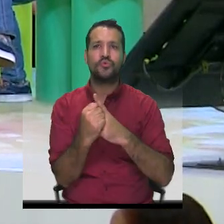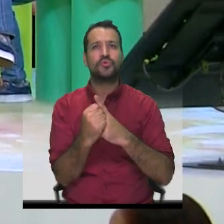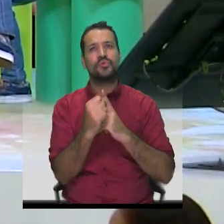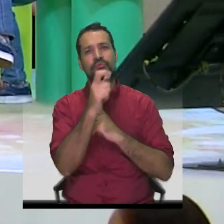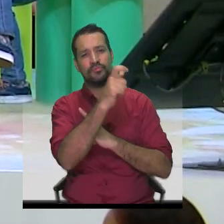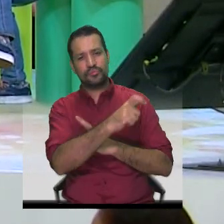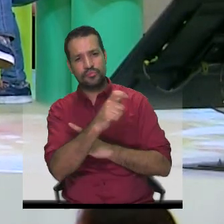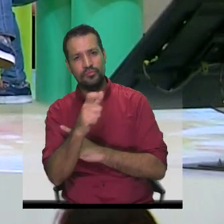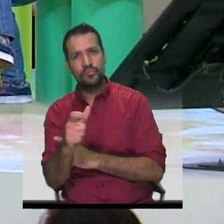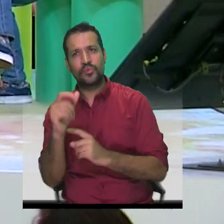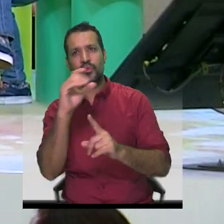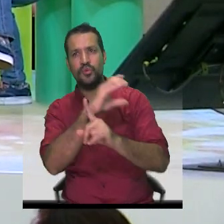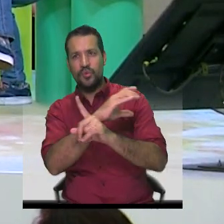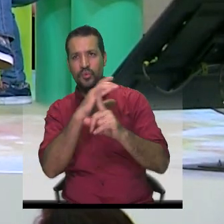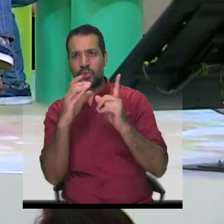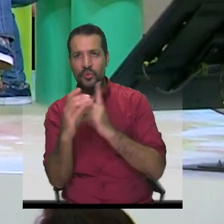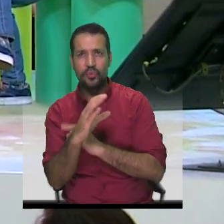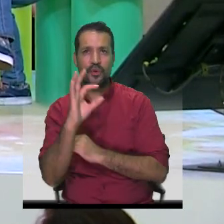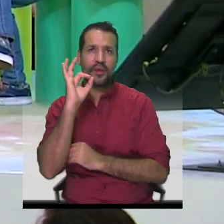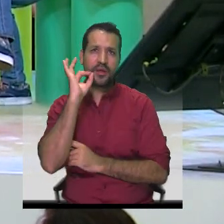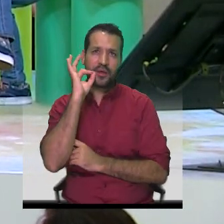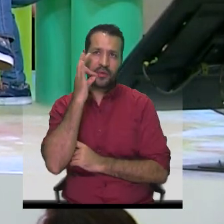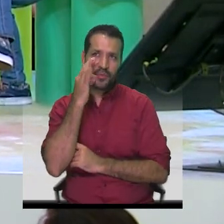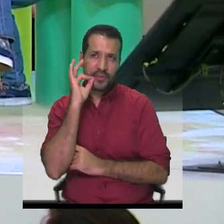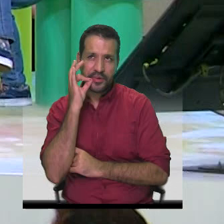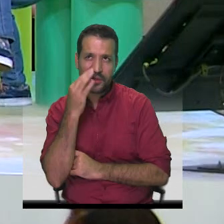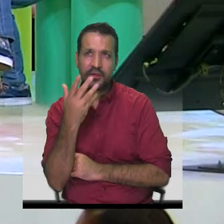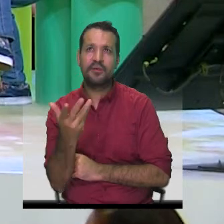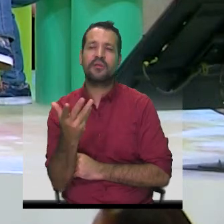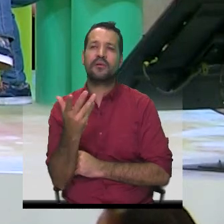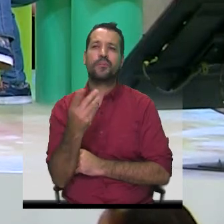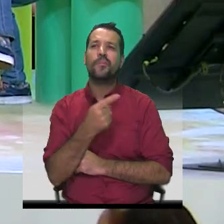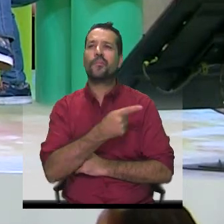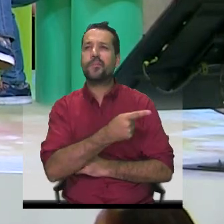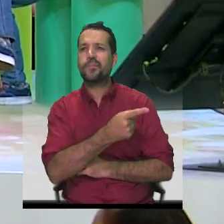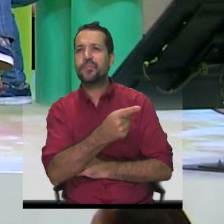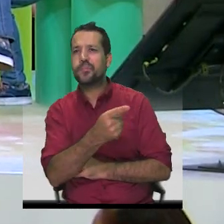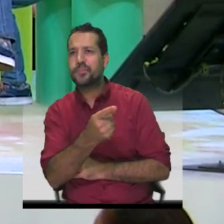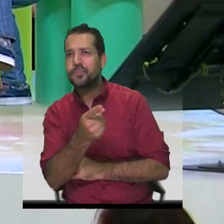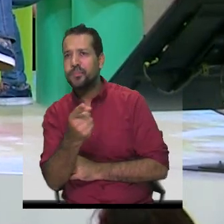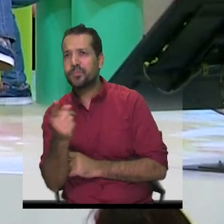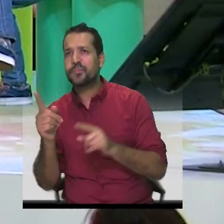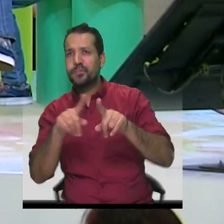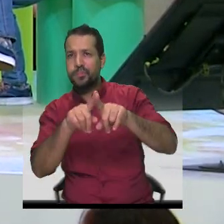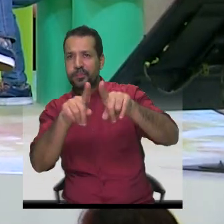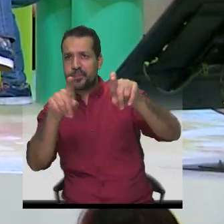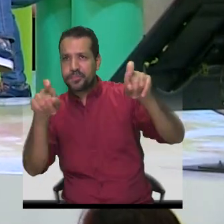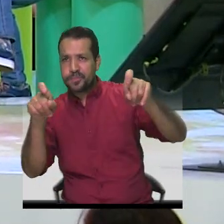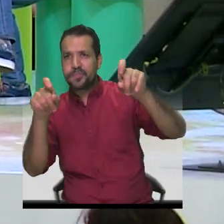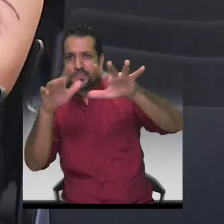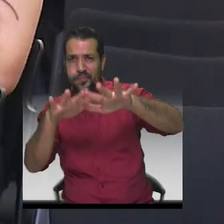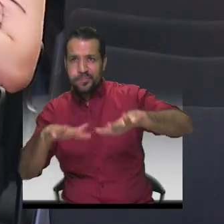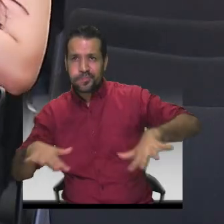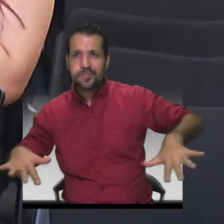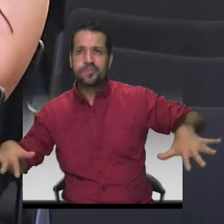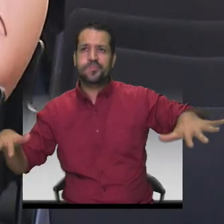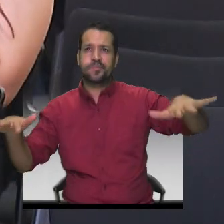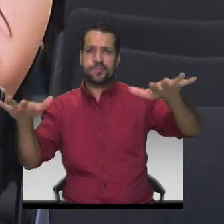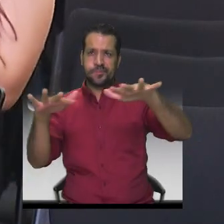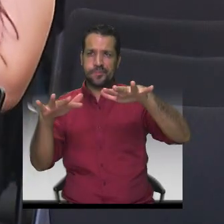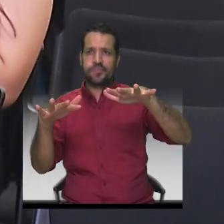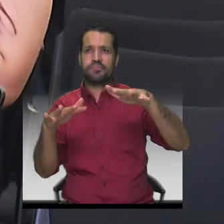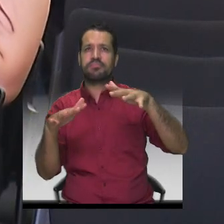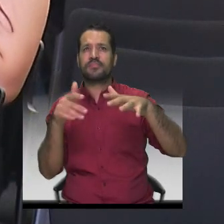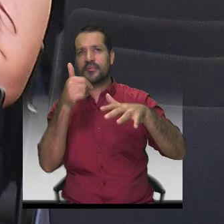tierra, si hay una cultura cafetera, si hay KBAs, Kiva Biodiversity Areas, por ejemplo, en estos territorios, si hay